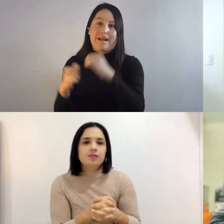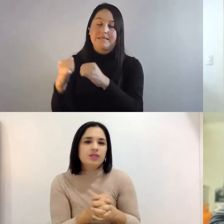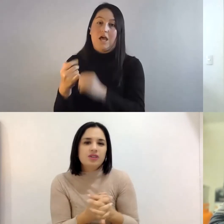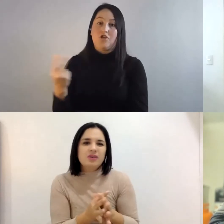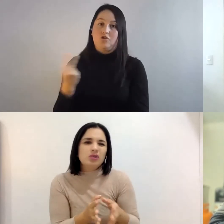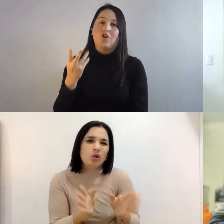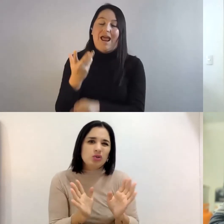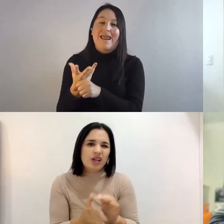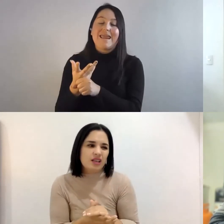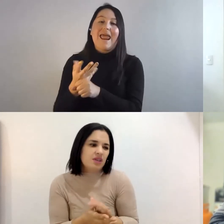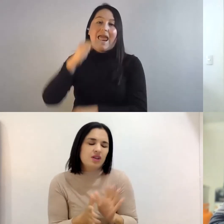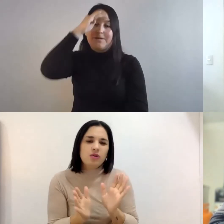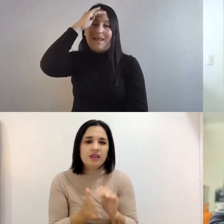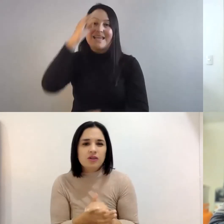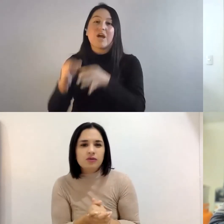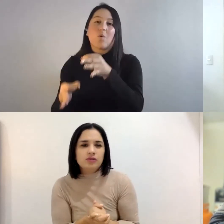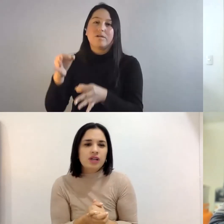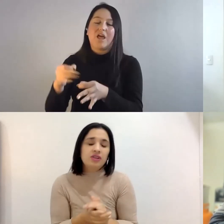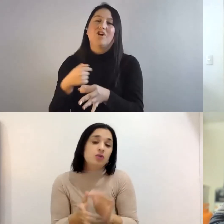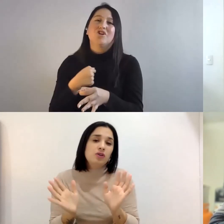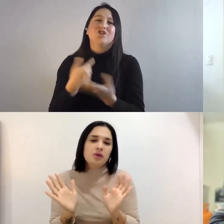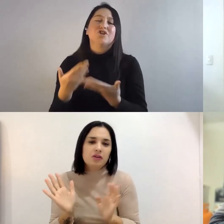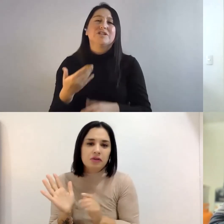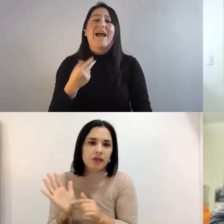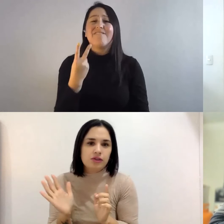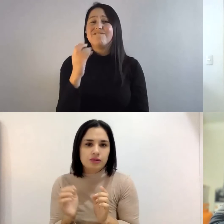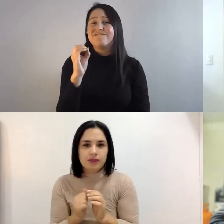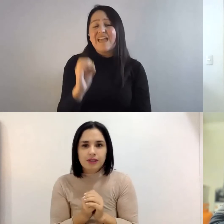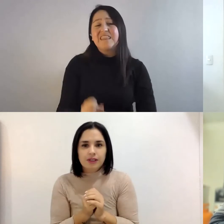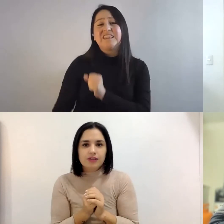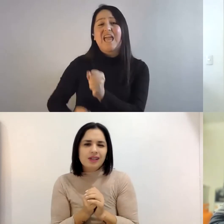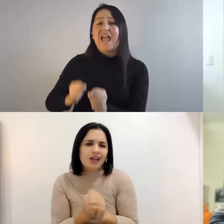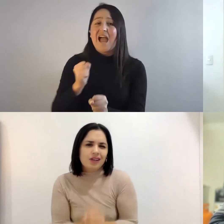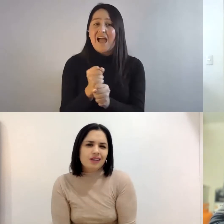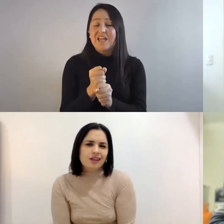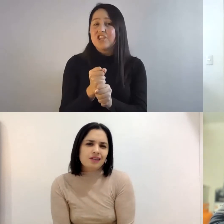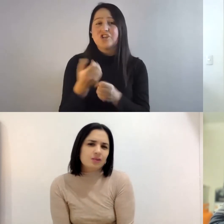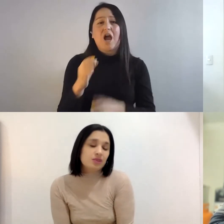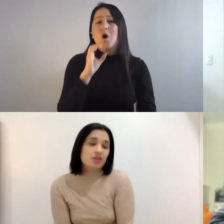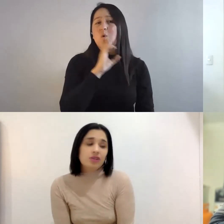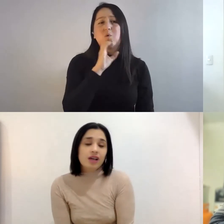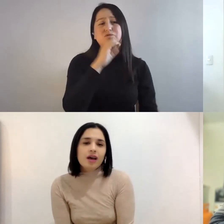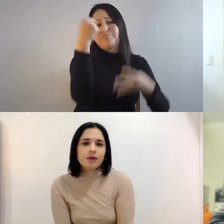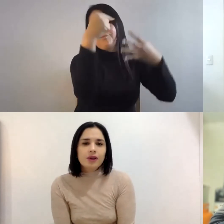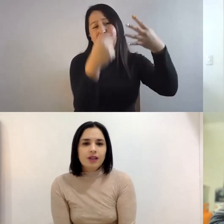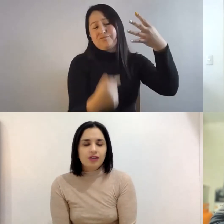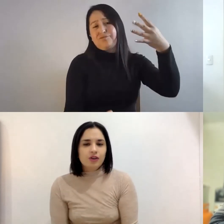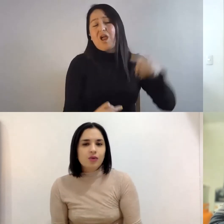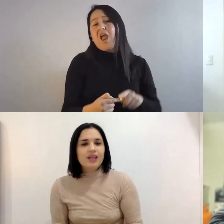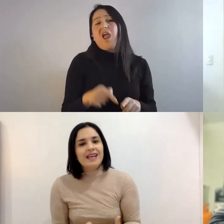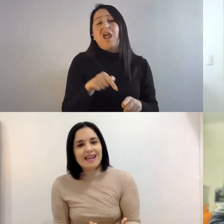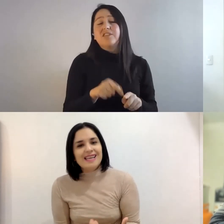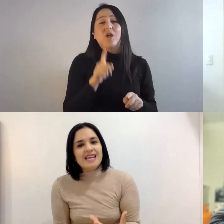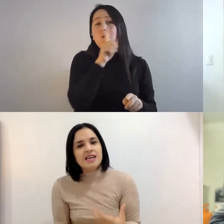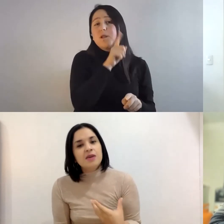que decían, pucha, yo ya me he hecho todos los cursos en la academia, y tengo 20 años de funcionario, este es el último que no he hecho. Entonces, claro, hay gente que decía, pucha, estoy acá, pero... Entonces,